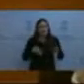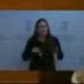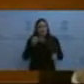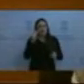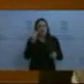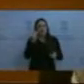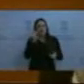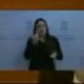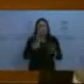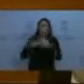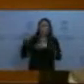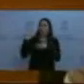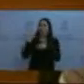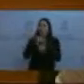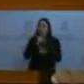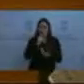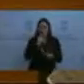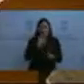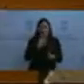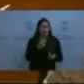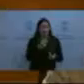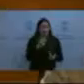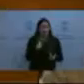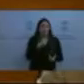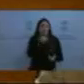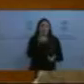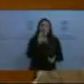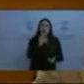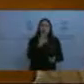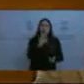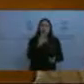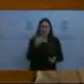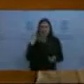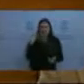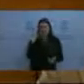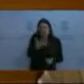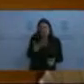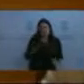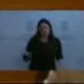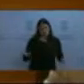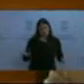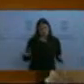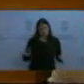aportación del 2012, que nos la acaba usted de volver a recordar, ya han pasado 5 años, señora consejera.